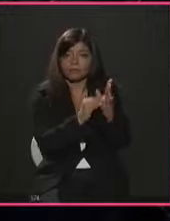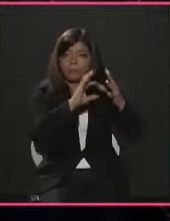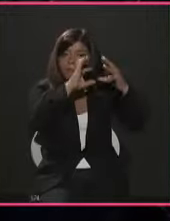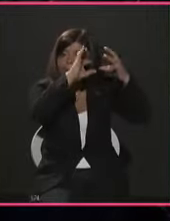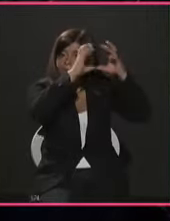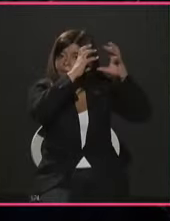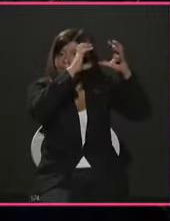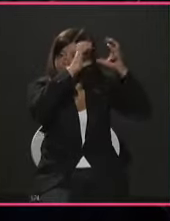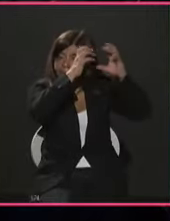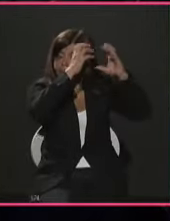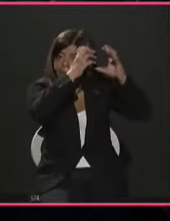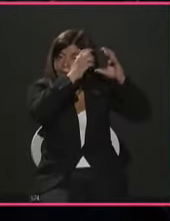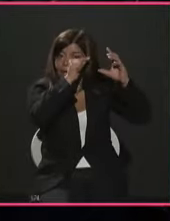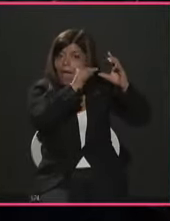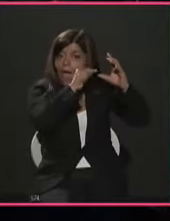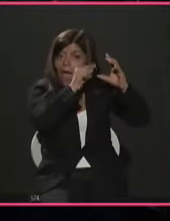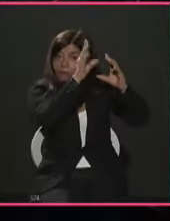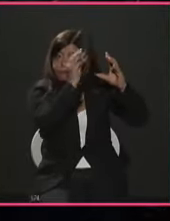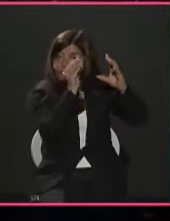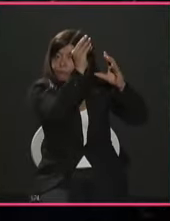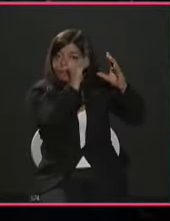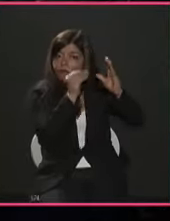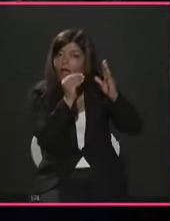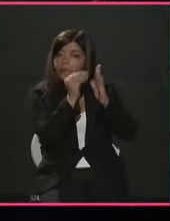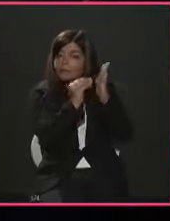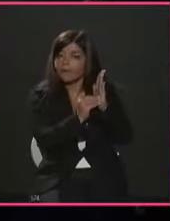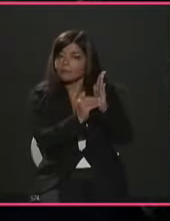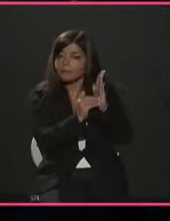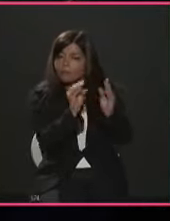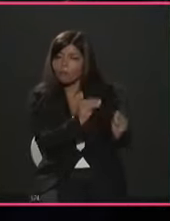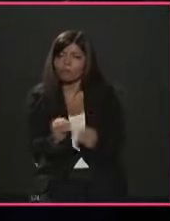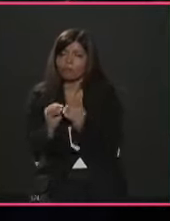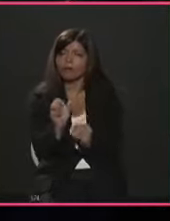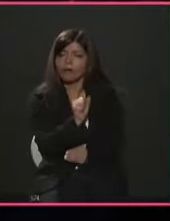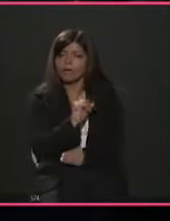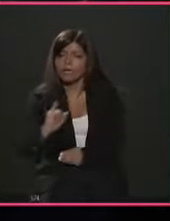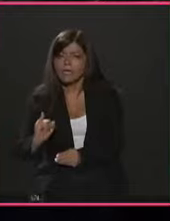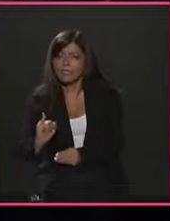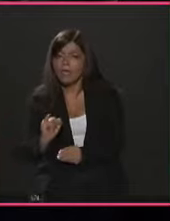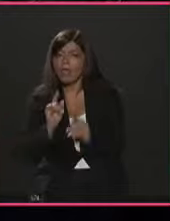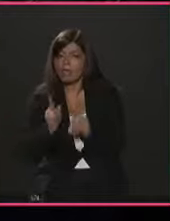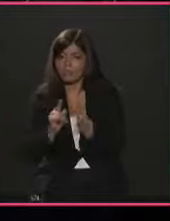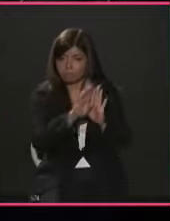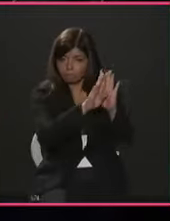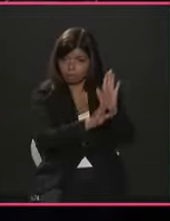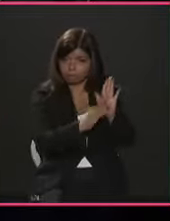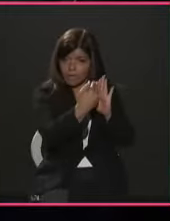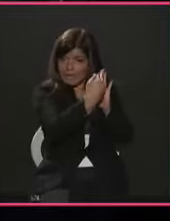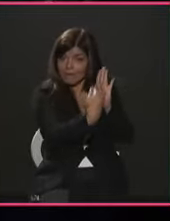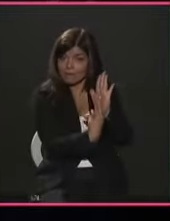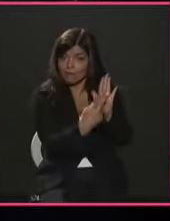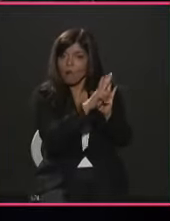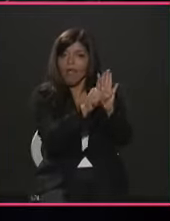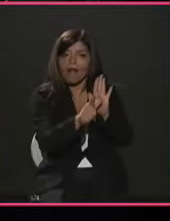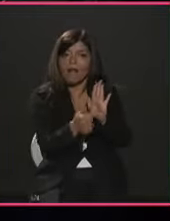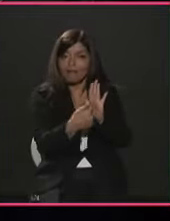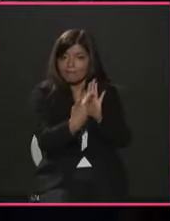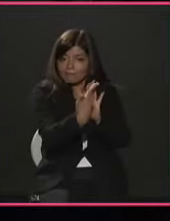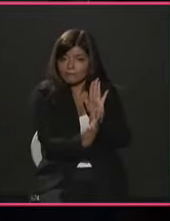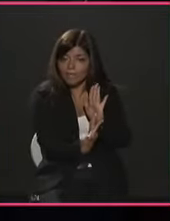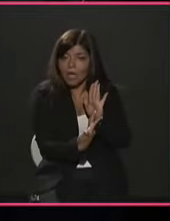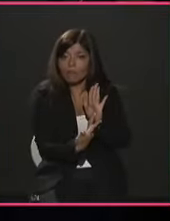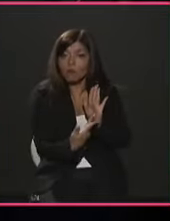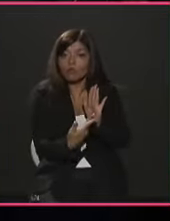mi cerebro porque de ahí se trae los datos entonces tenemos que regular esa disputa porque hoy día se están